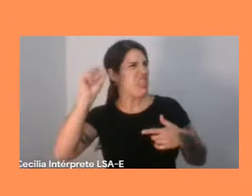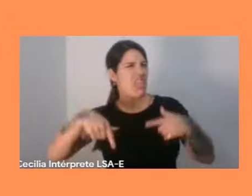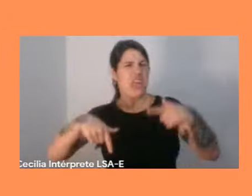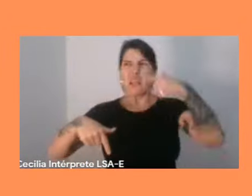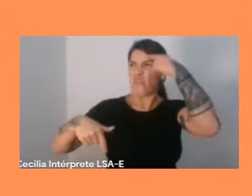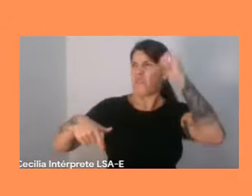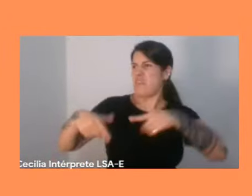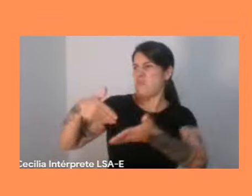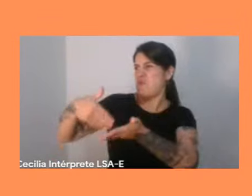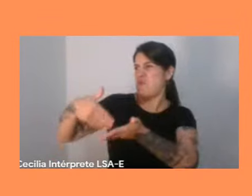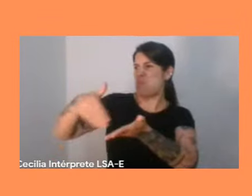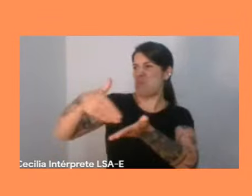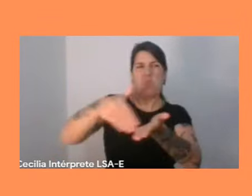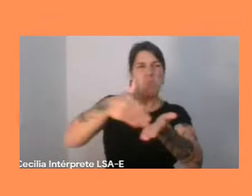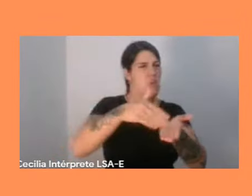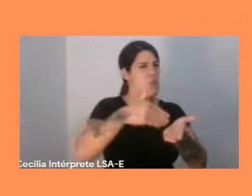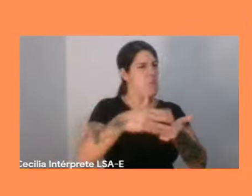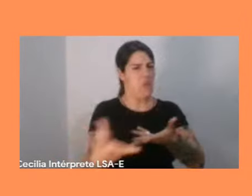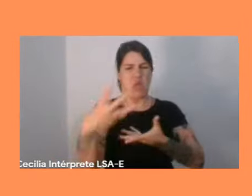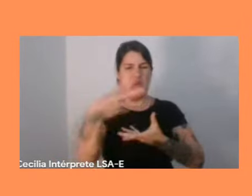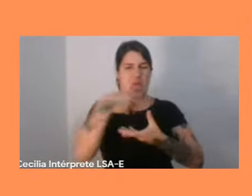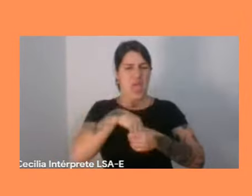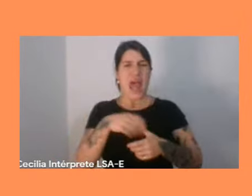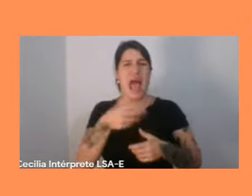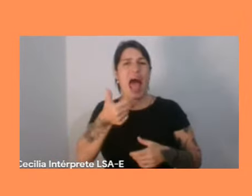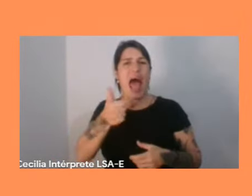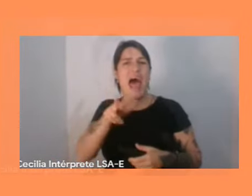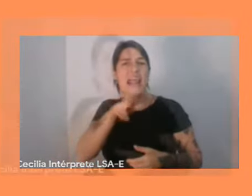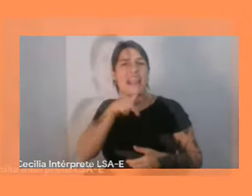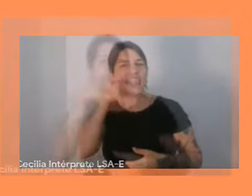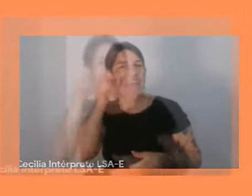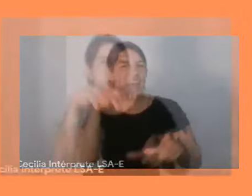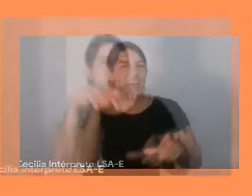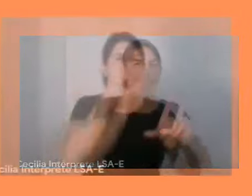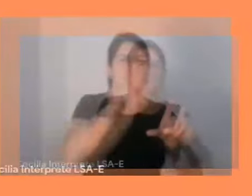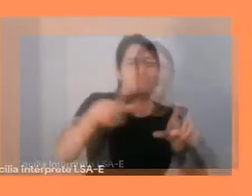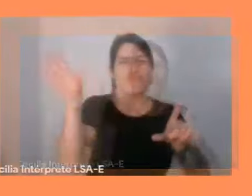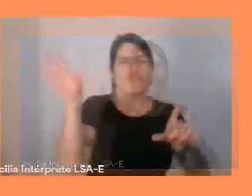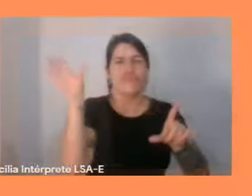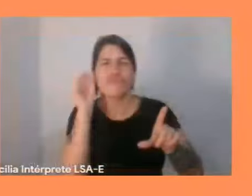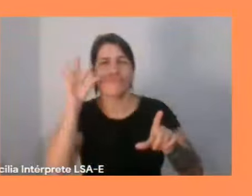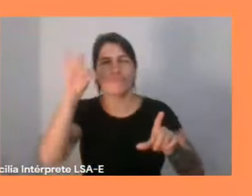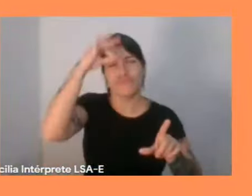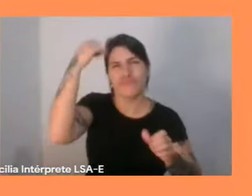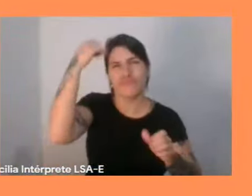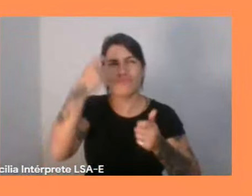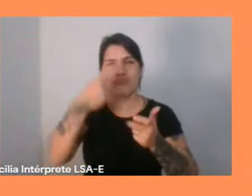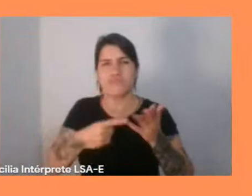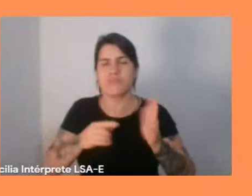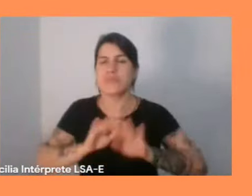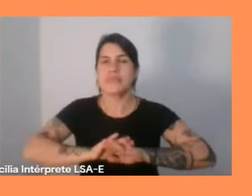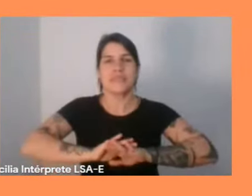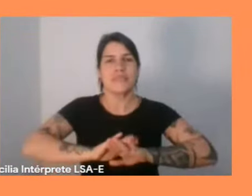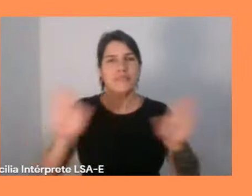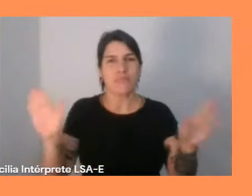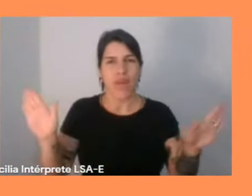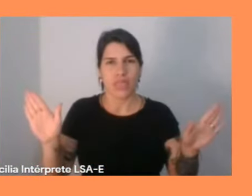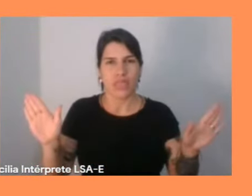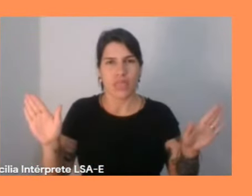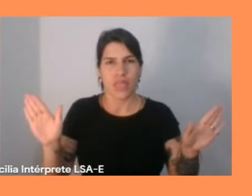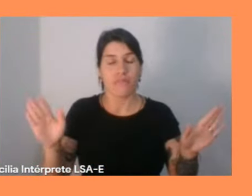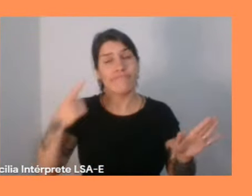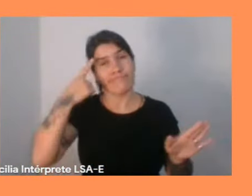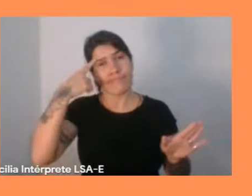artísticas. Los estereotipos sexistas están presentes también en las actividades